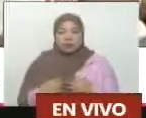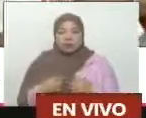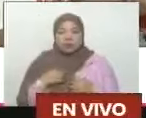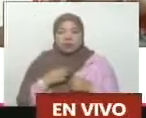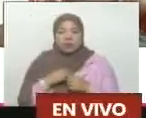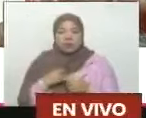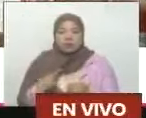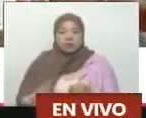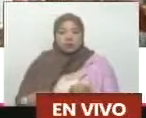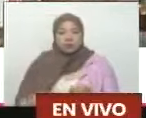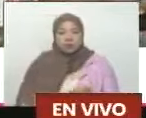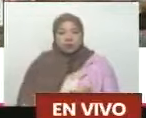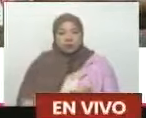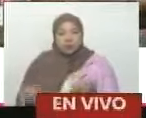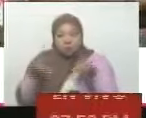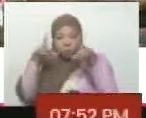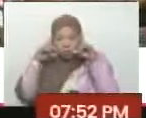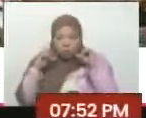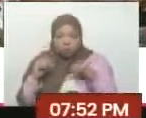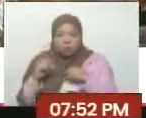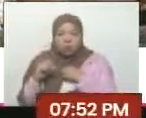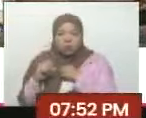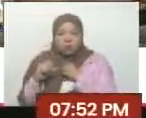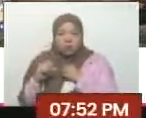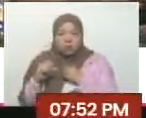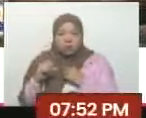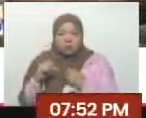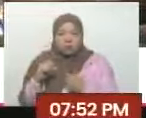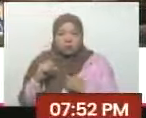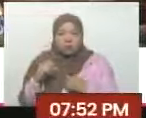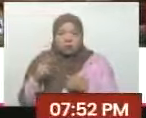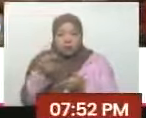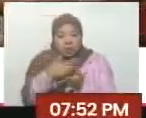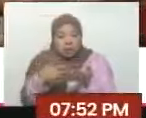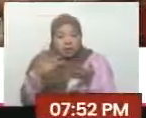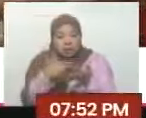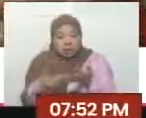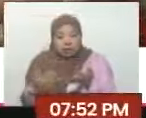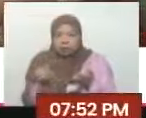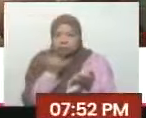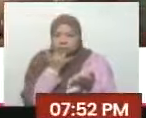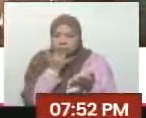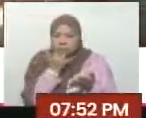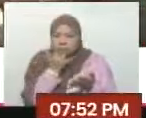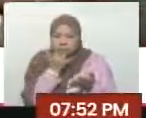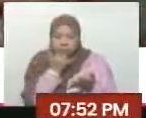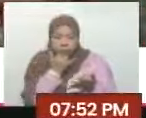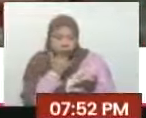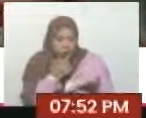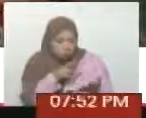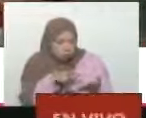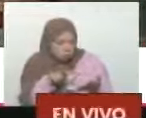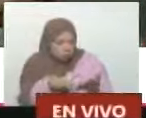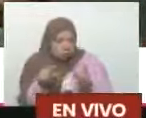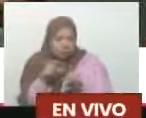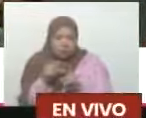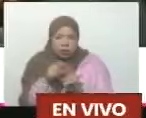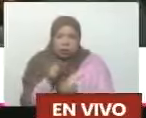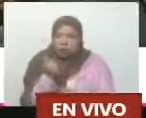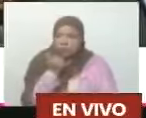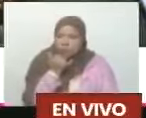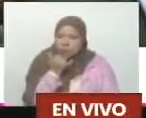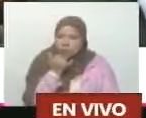mucho. Que es que escriben enredado para que uno lo entienda. Confunde y vencerás. Confunde y vencerás, dice